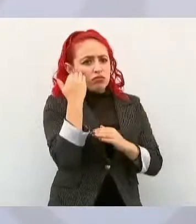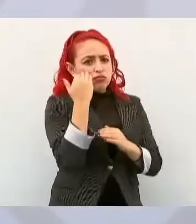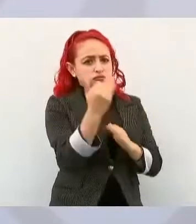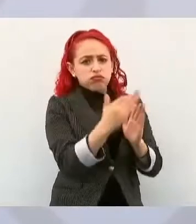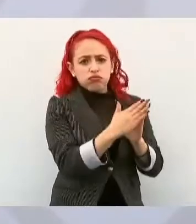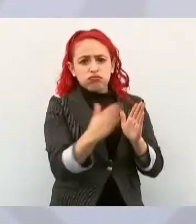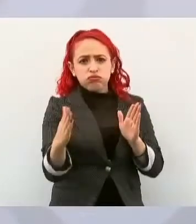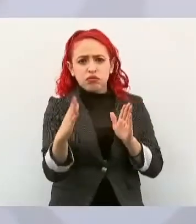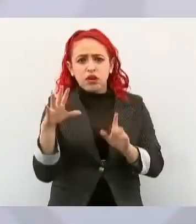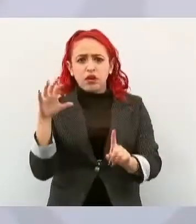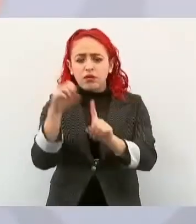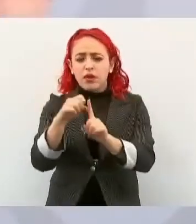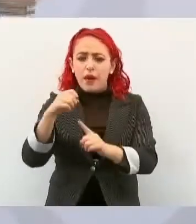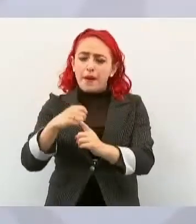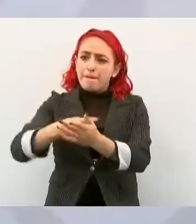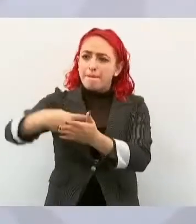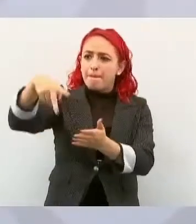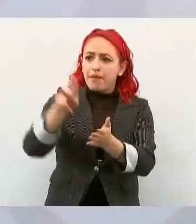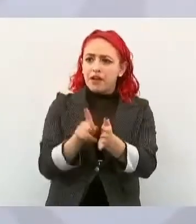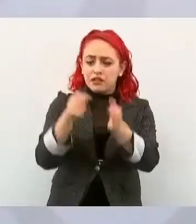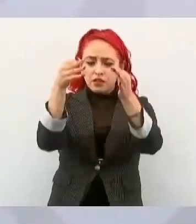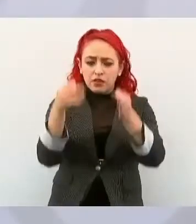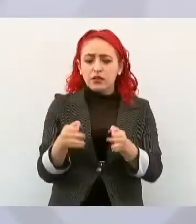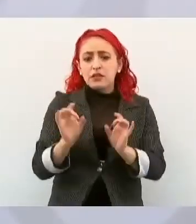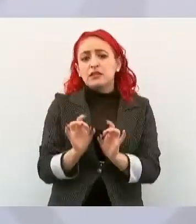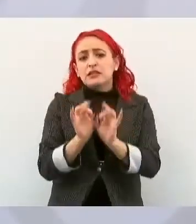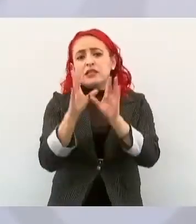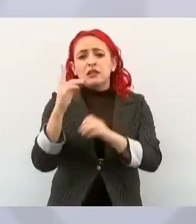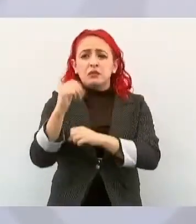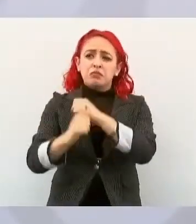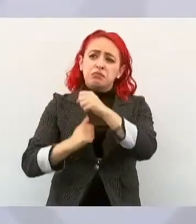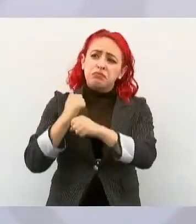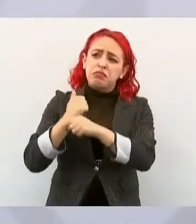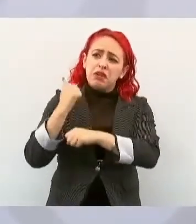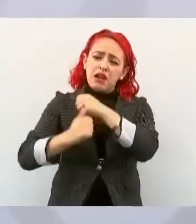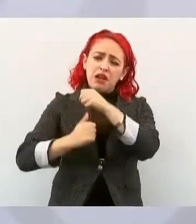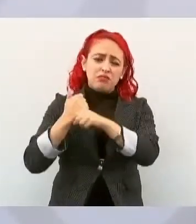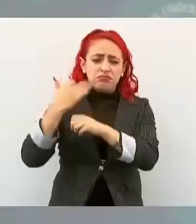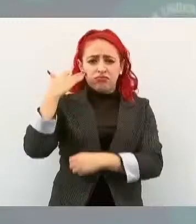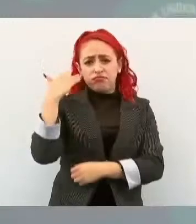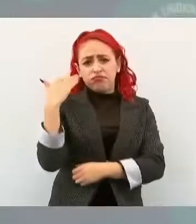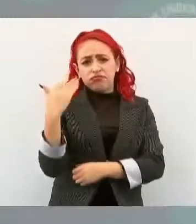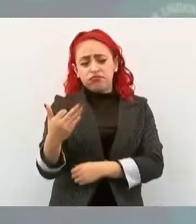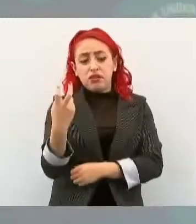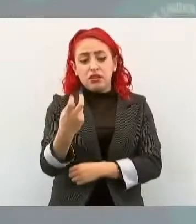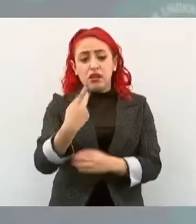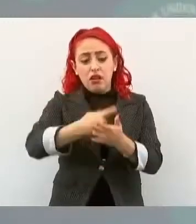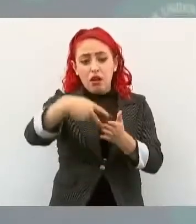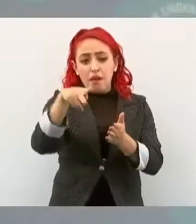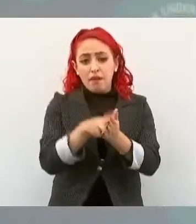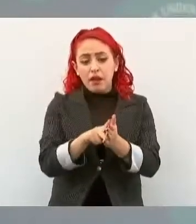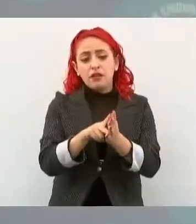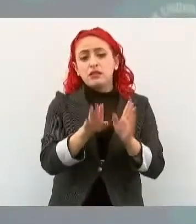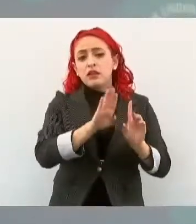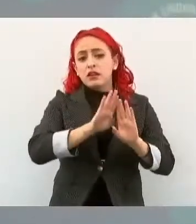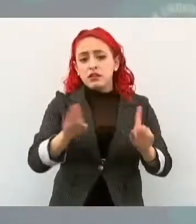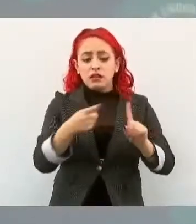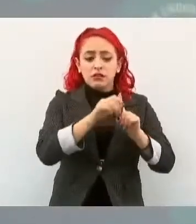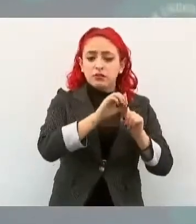que se logra la basificación, pero que de repente pueden tener años y años. Y esa basificación la empezaremos de manera